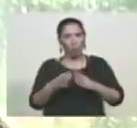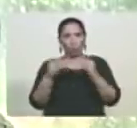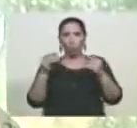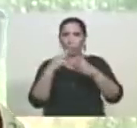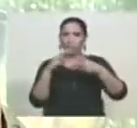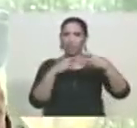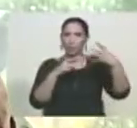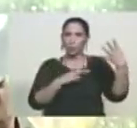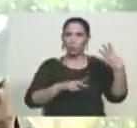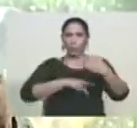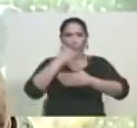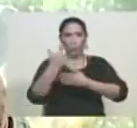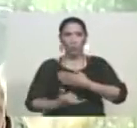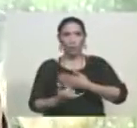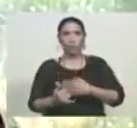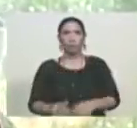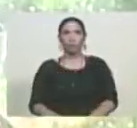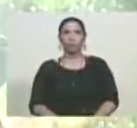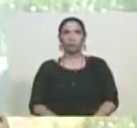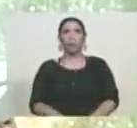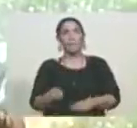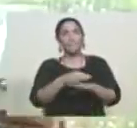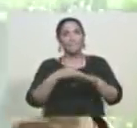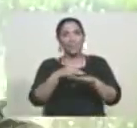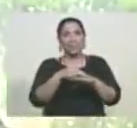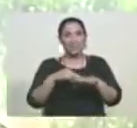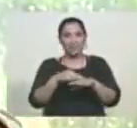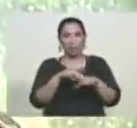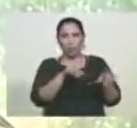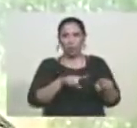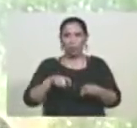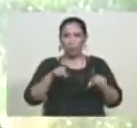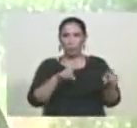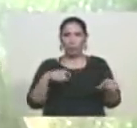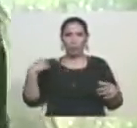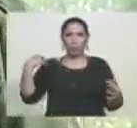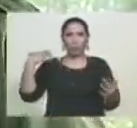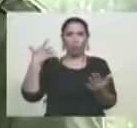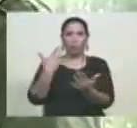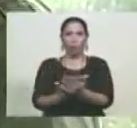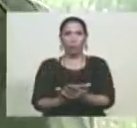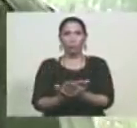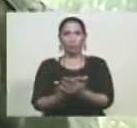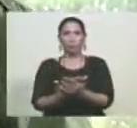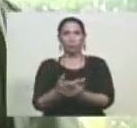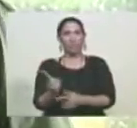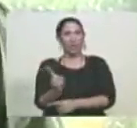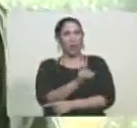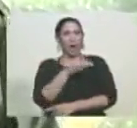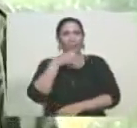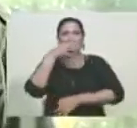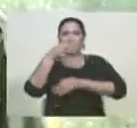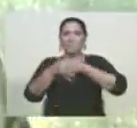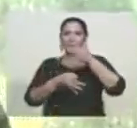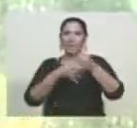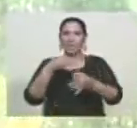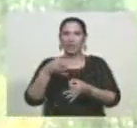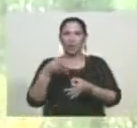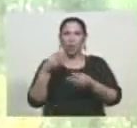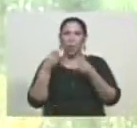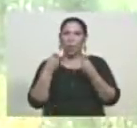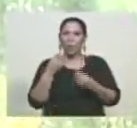proyectos que han manejado el Ministerio de Agricultura a lo largo de estos años. No se explica cómo